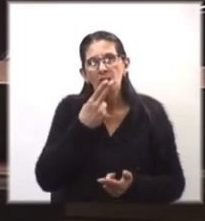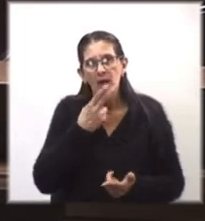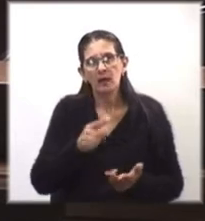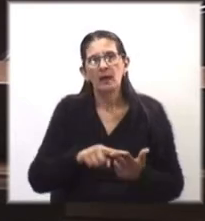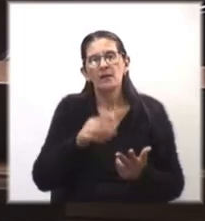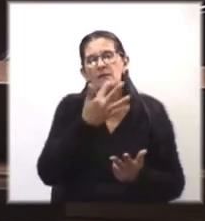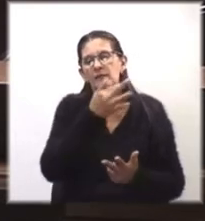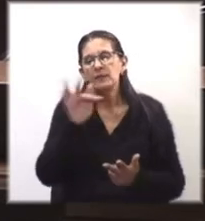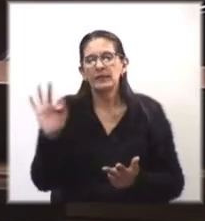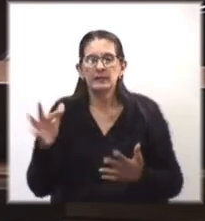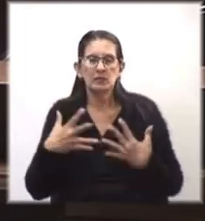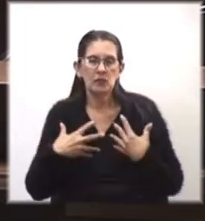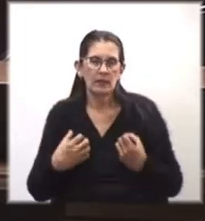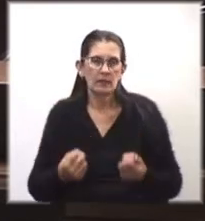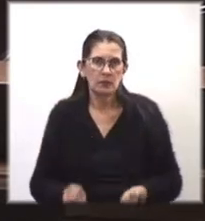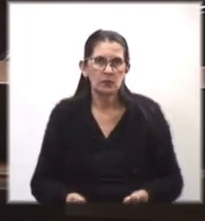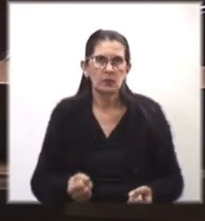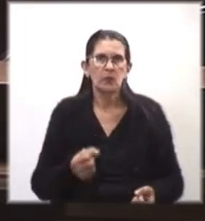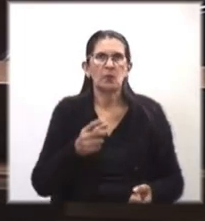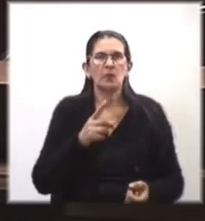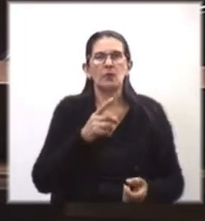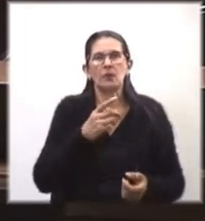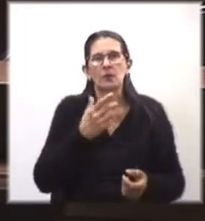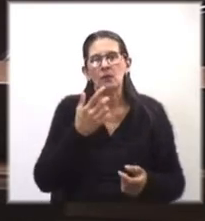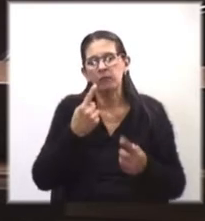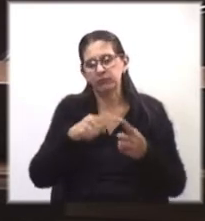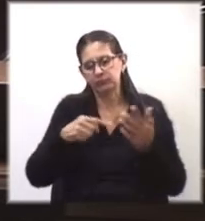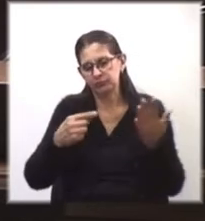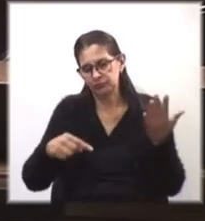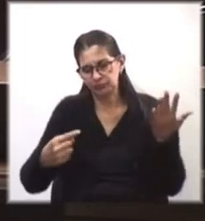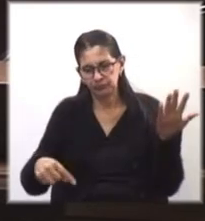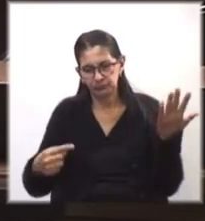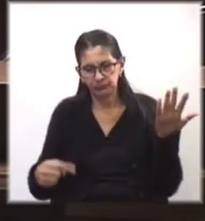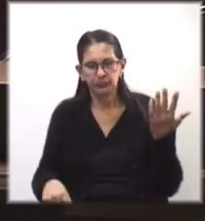a la Federación Uruguaya de la Salud, a FCASMO, a FCOM, otros,